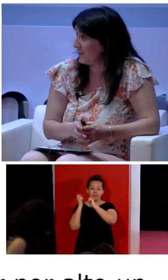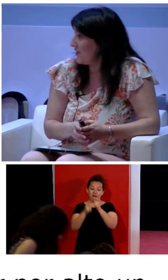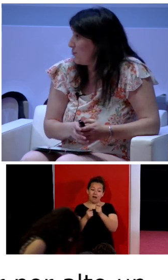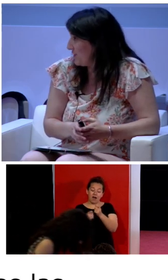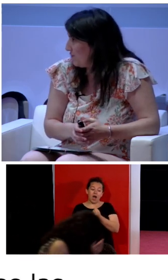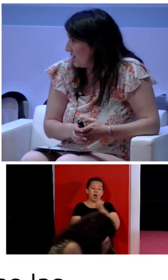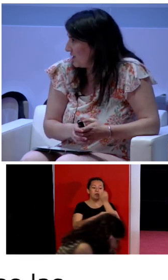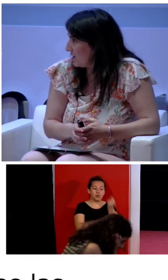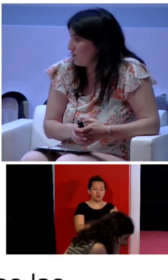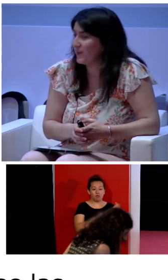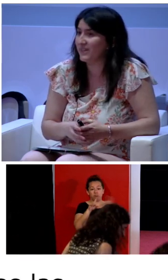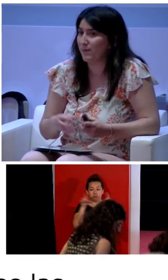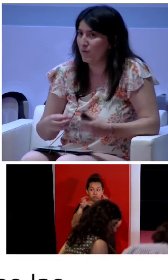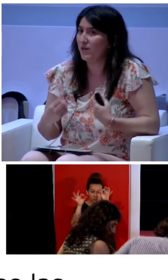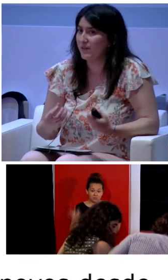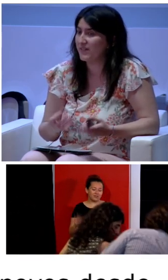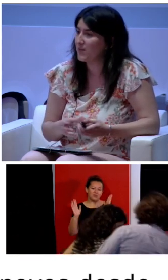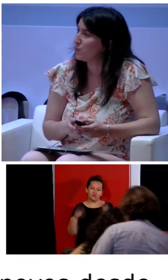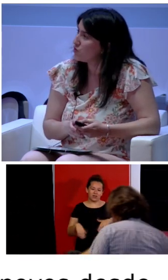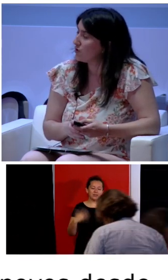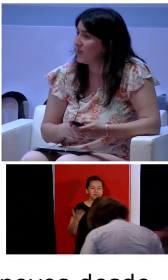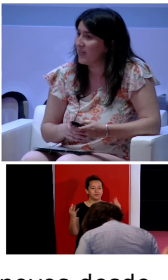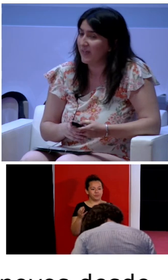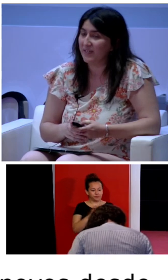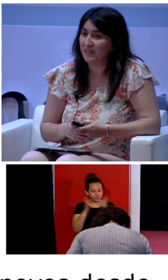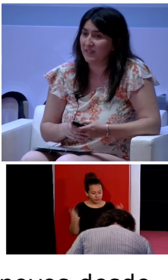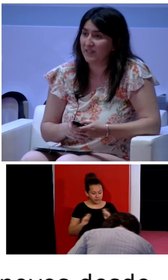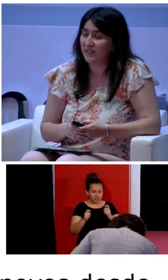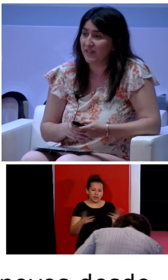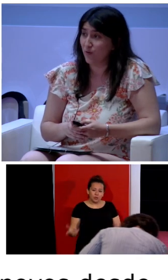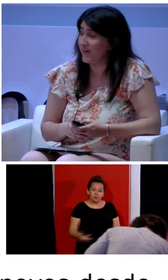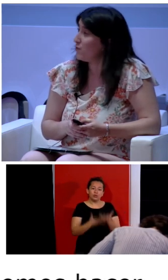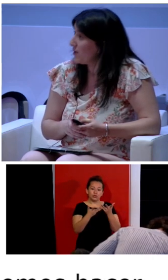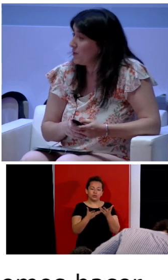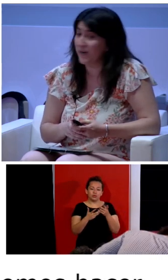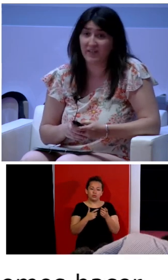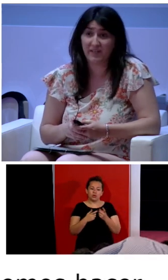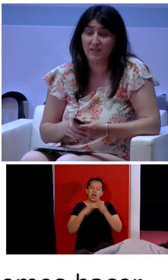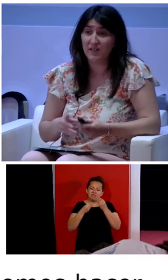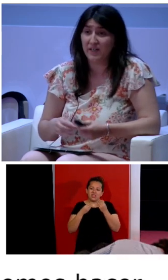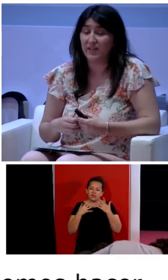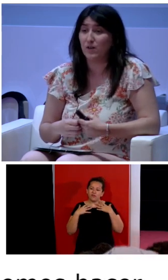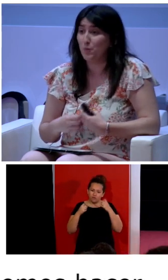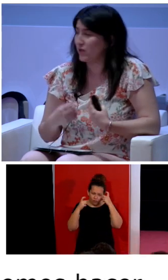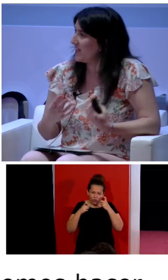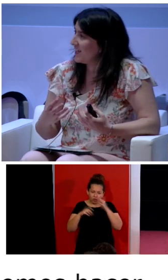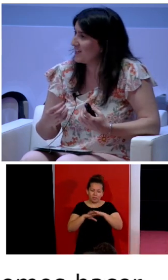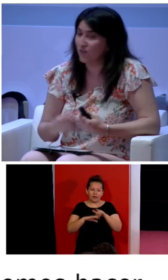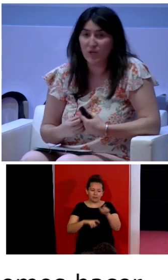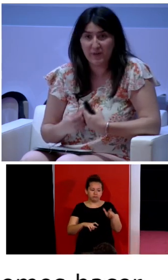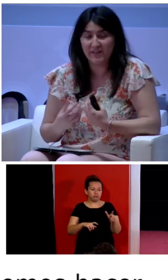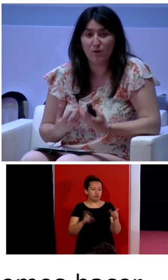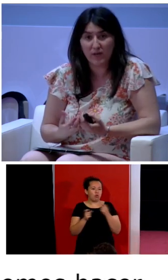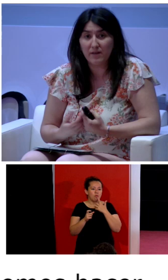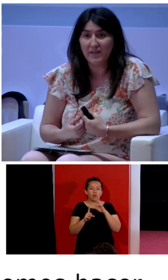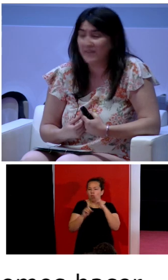desde entidades específicas. Entonces, debemos hacer ese impulso y aunar esfuerzos para que los portales, así como